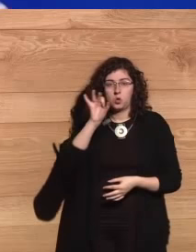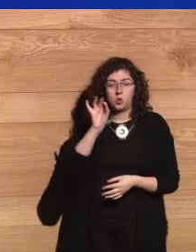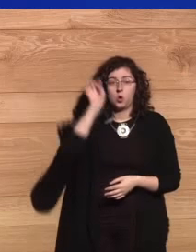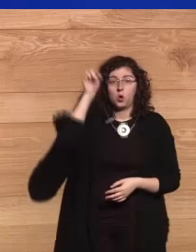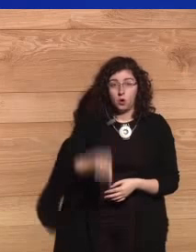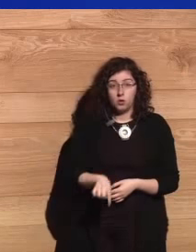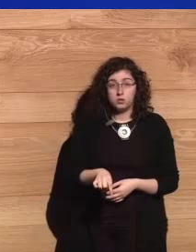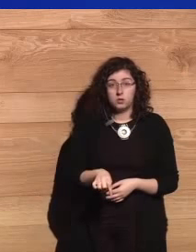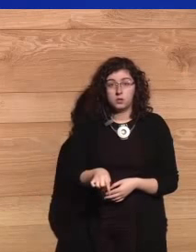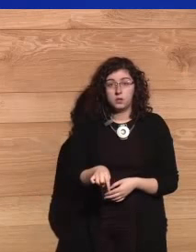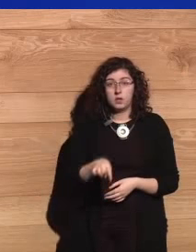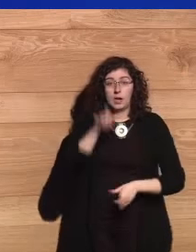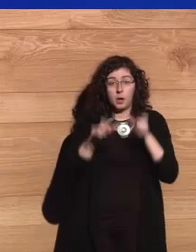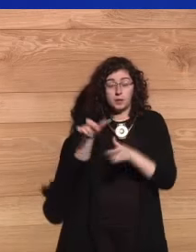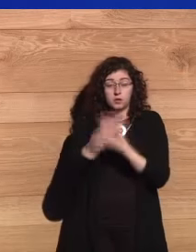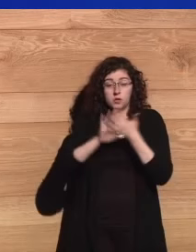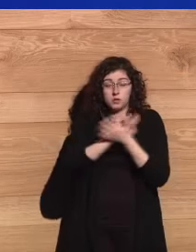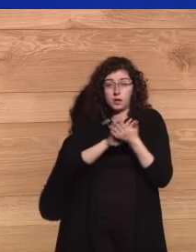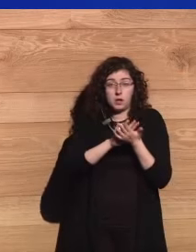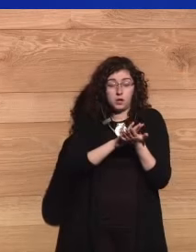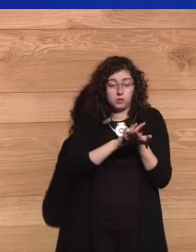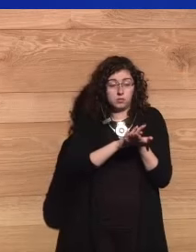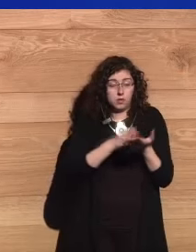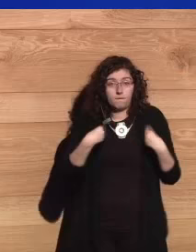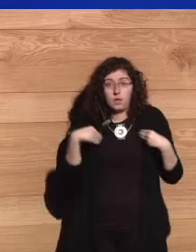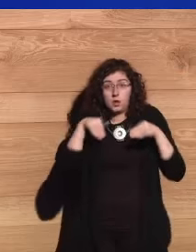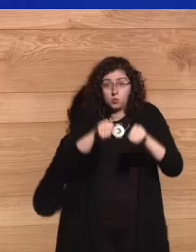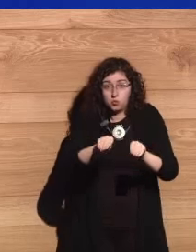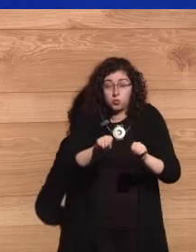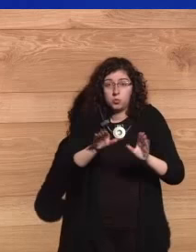día la gente habla de sí misma, hablan sobre...